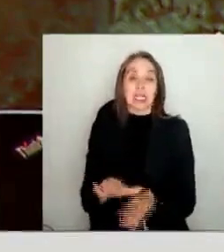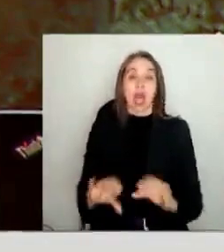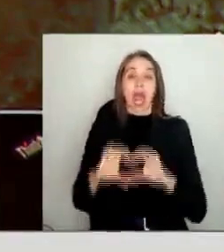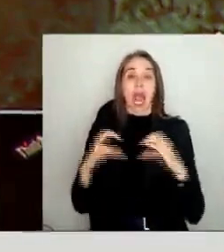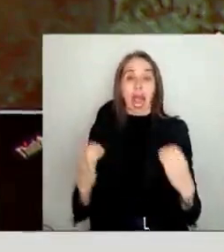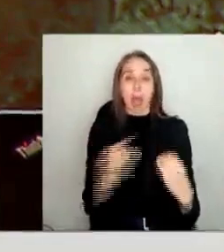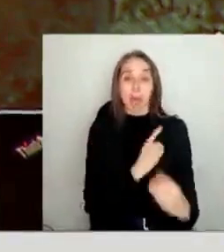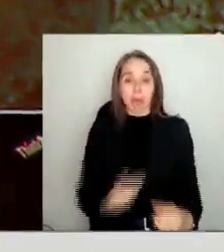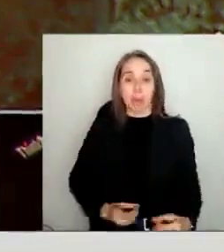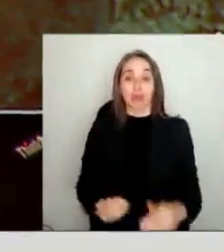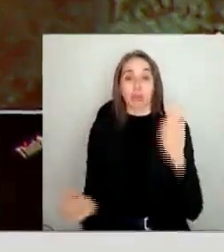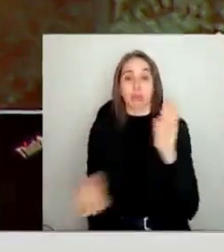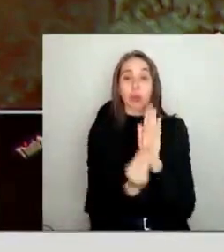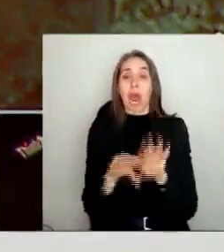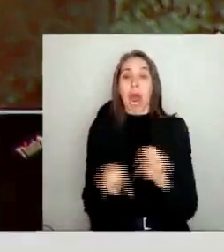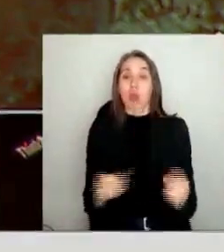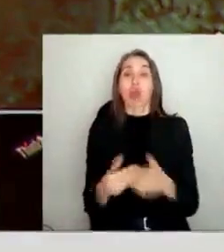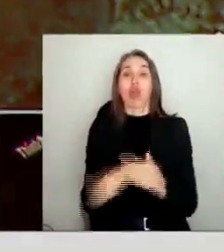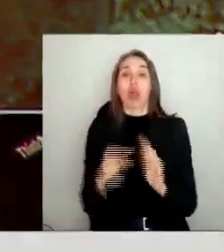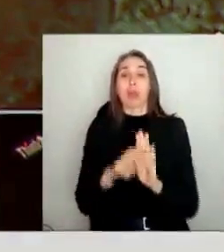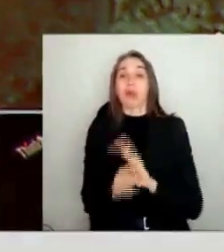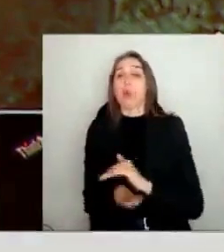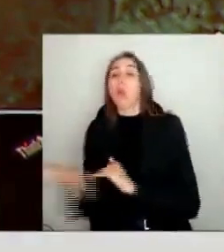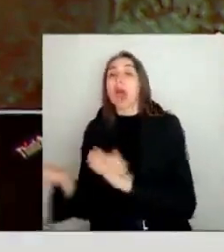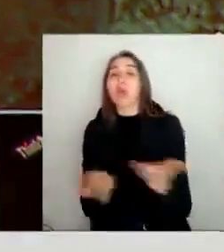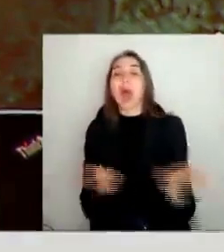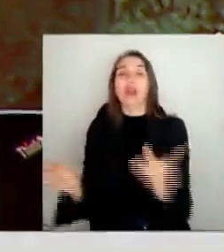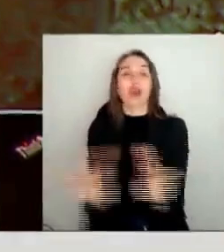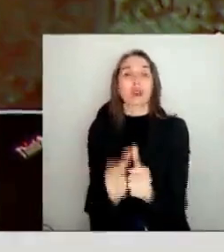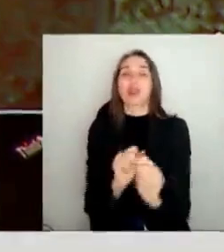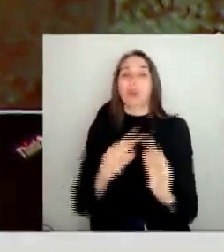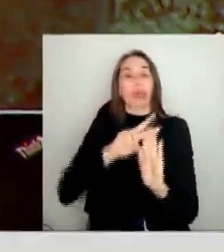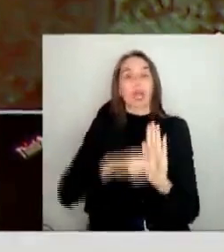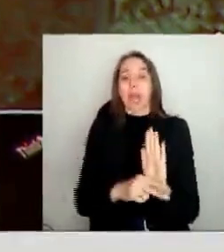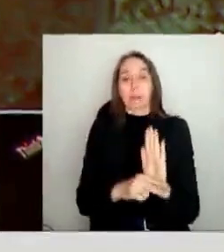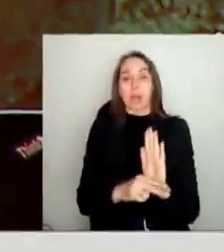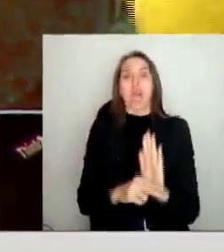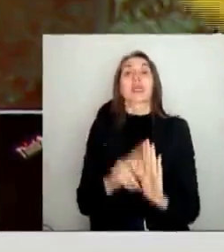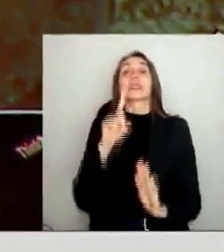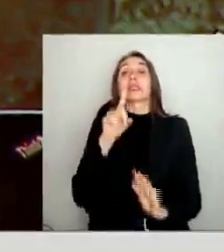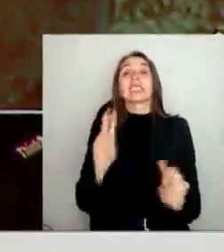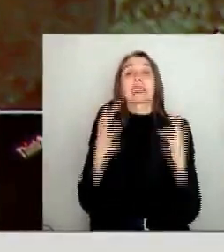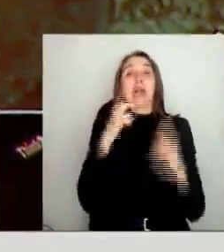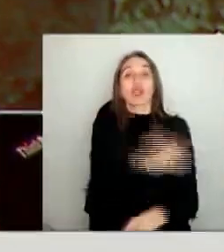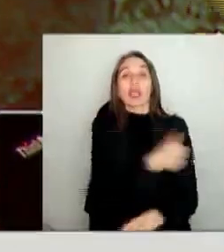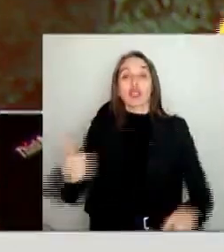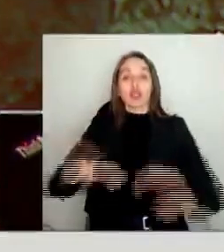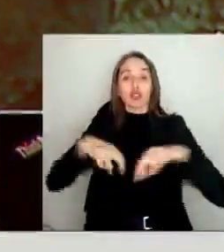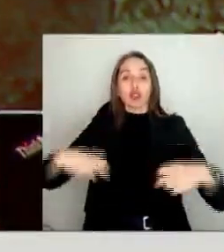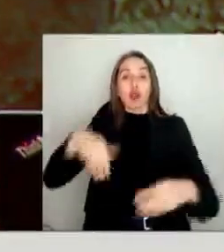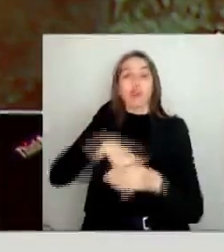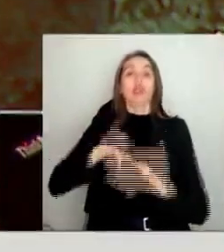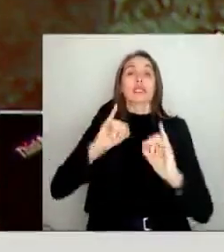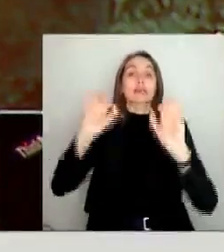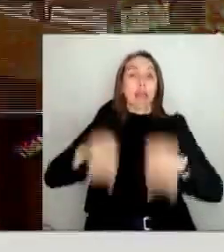acuerdo sobre dónde va un proyecto no es posible cambiarlo solo por la unanimidad y ya tuvimos una votación y en eso no hay discusión